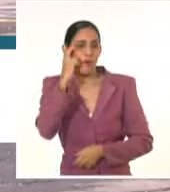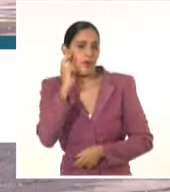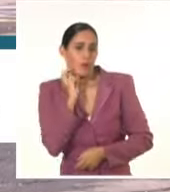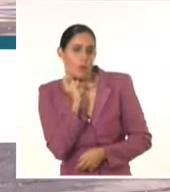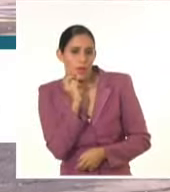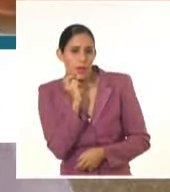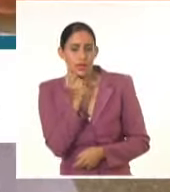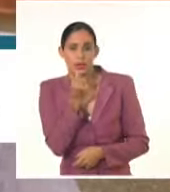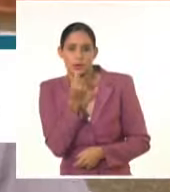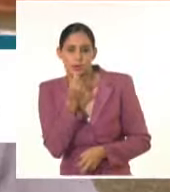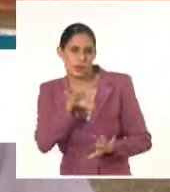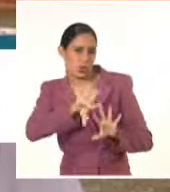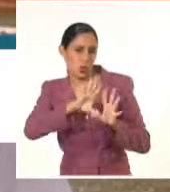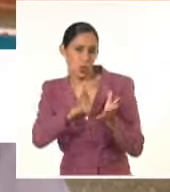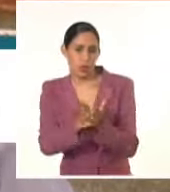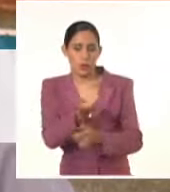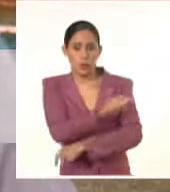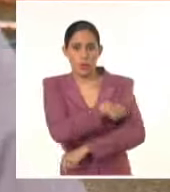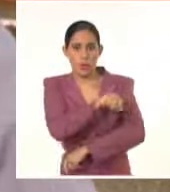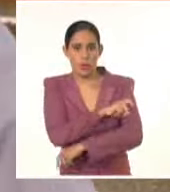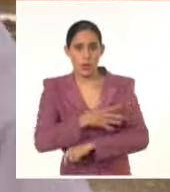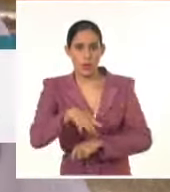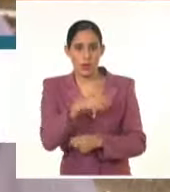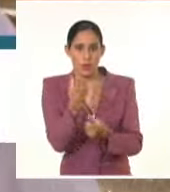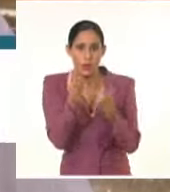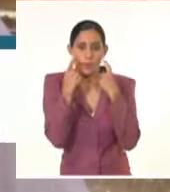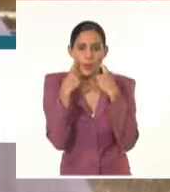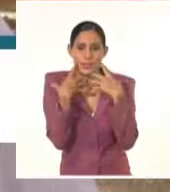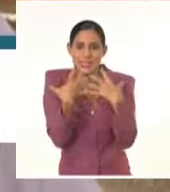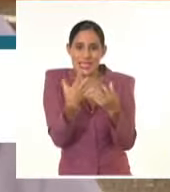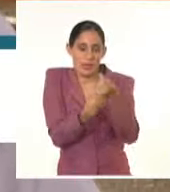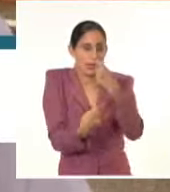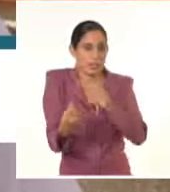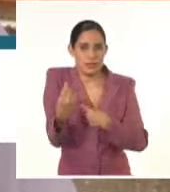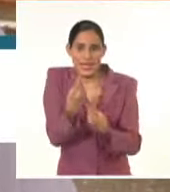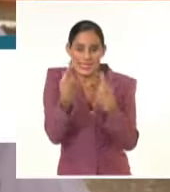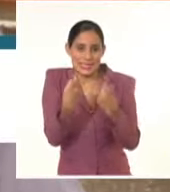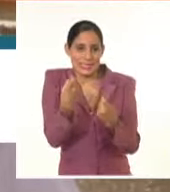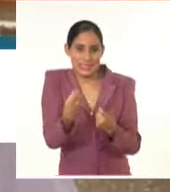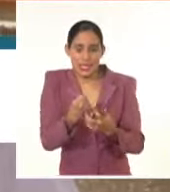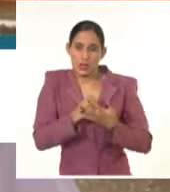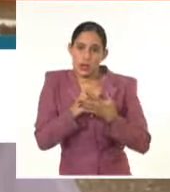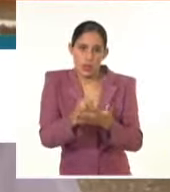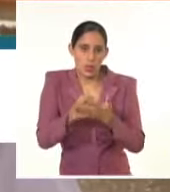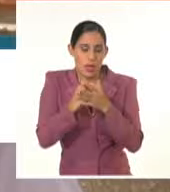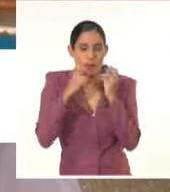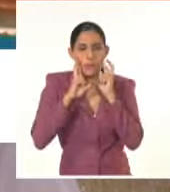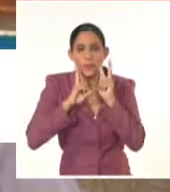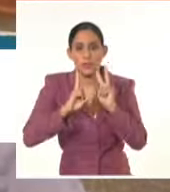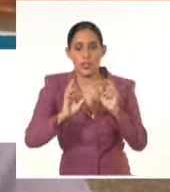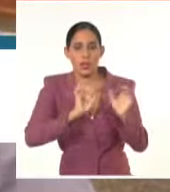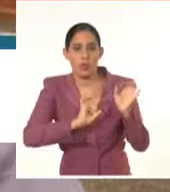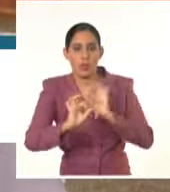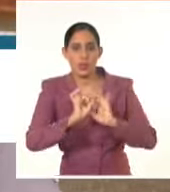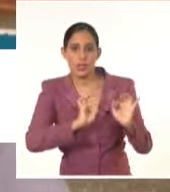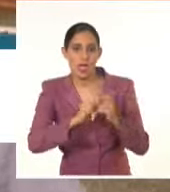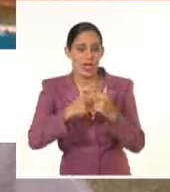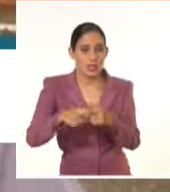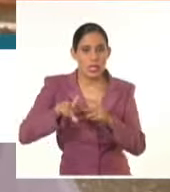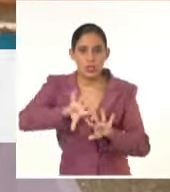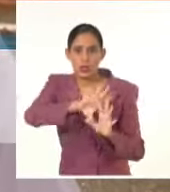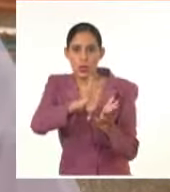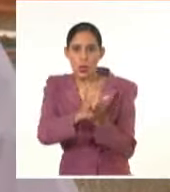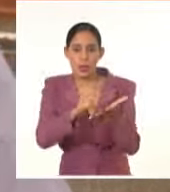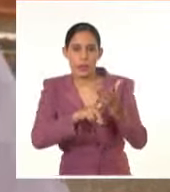a todo el pueblo en general. O sea, lo que sea necesario, lo que nos haga falta, lo que tengamos que ayudar al pueblo guantanamero, aquí está